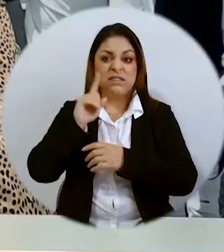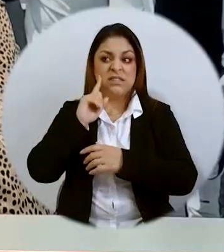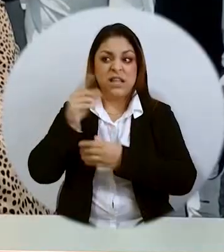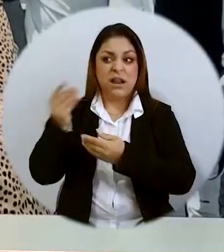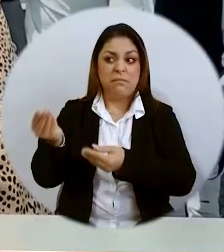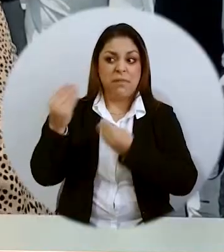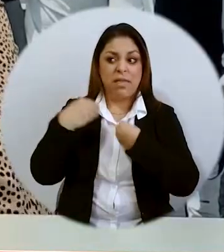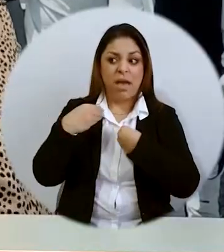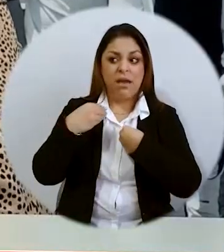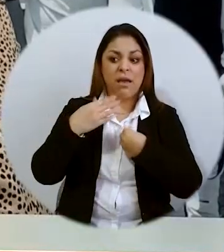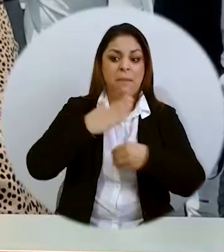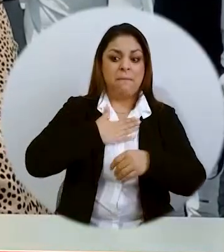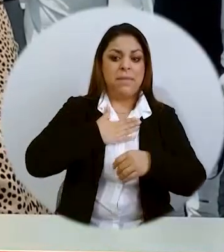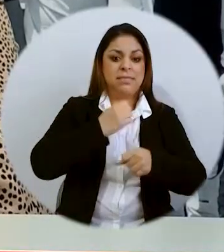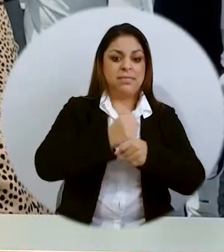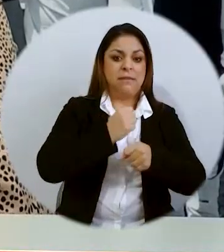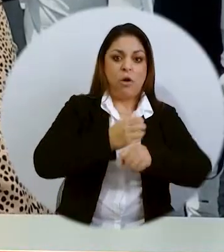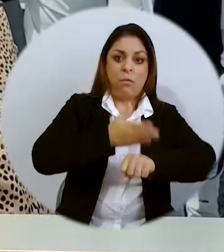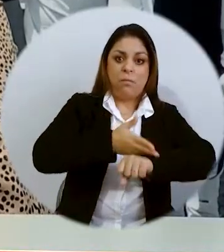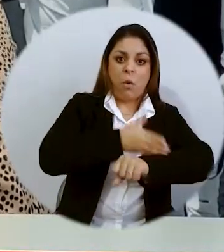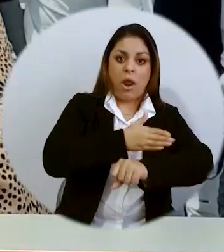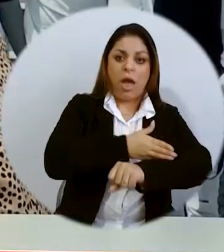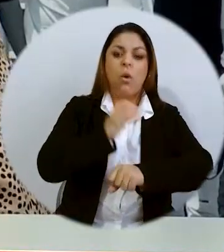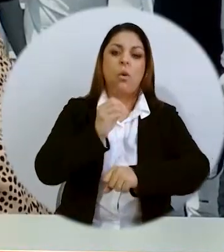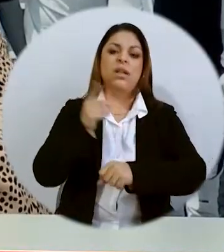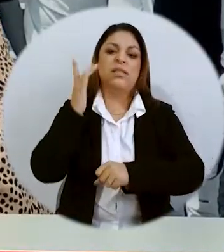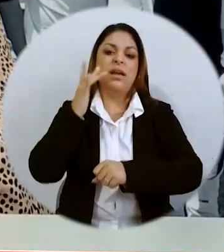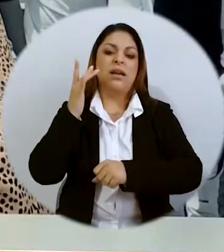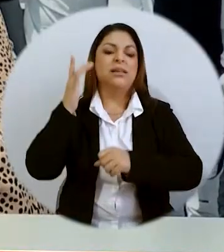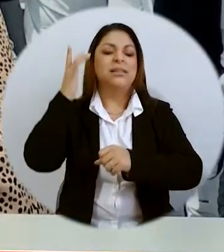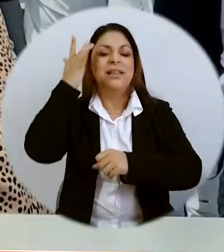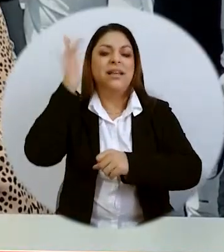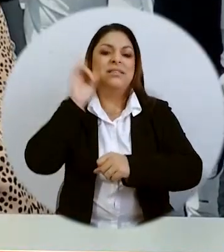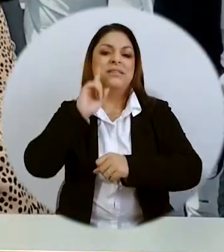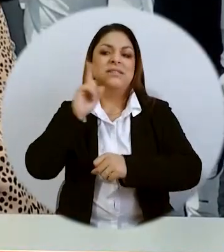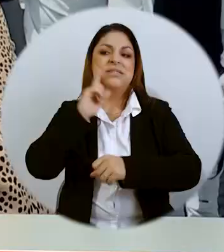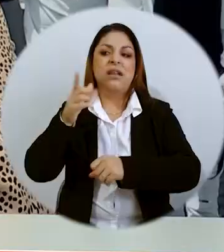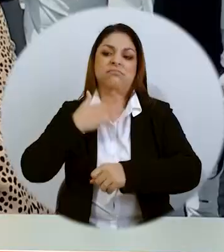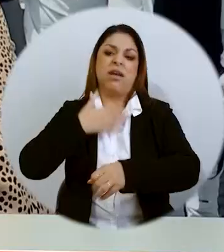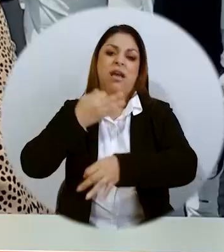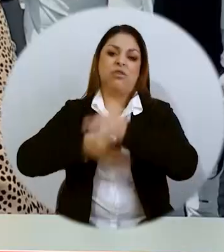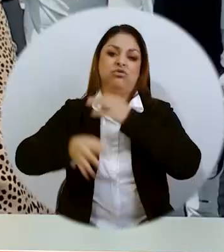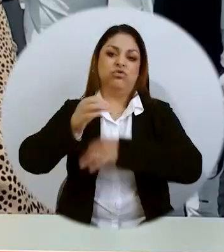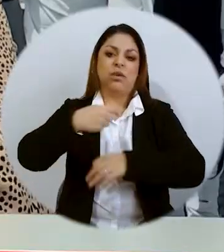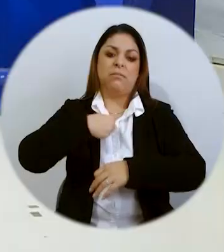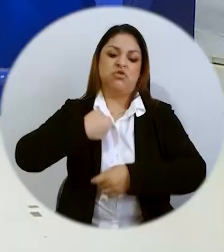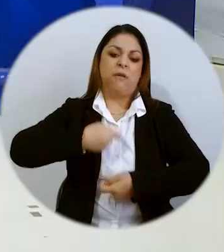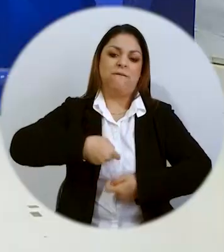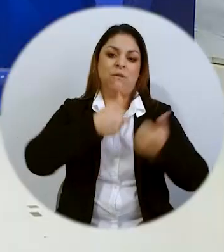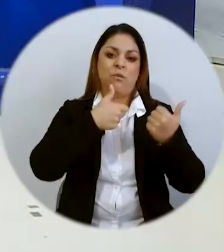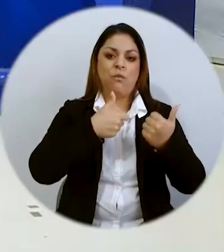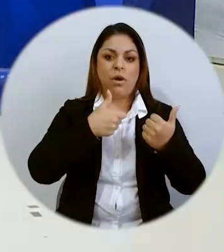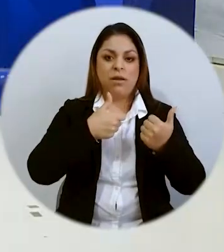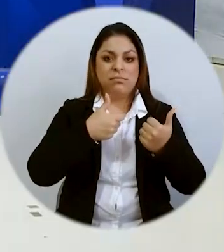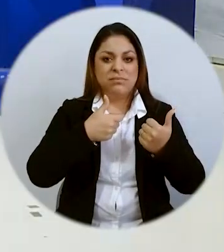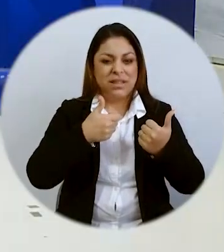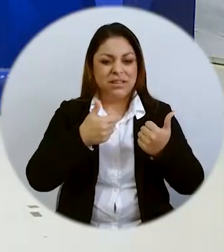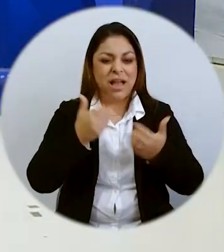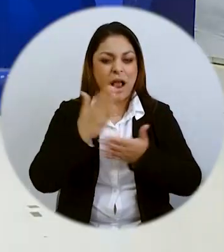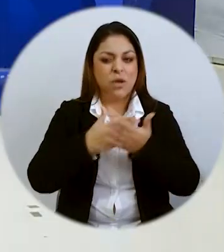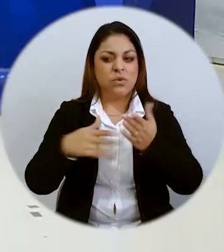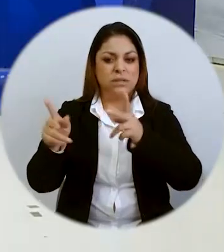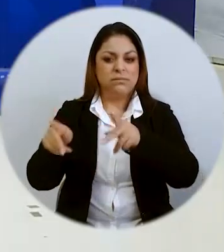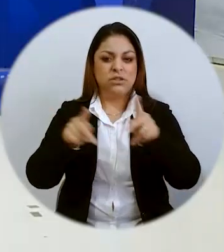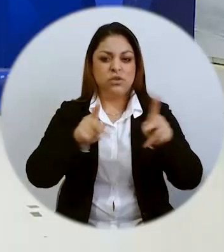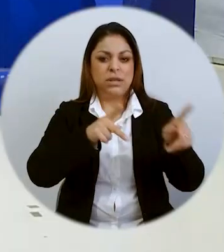que la inteligencia artificial me ayuda a hacer mi trabajo mejor o me va a sustituir? Ese es como el principal foco de preocupación que